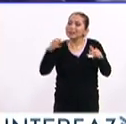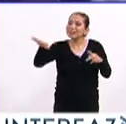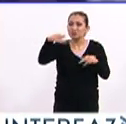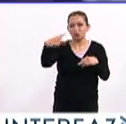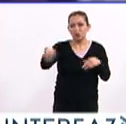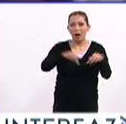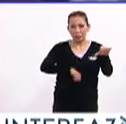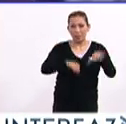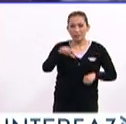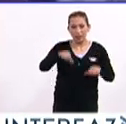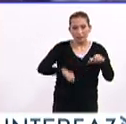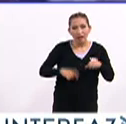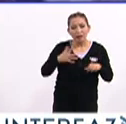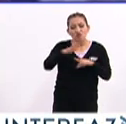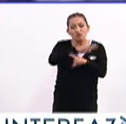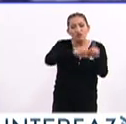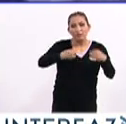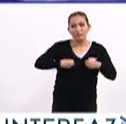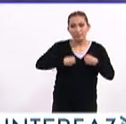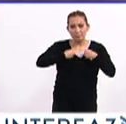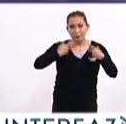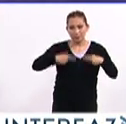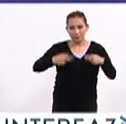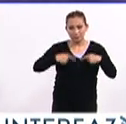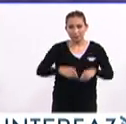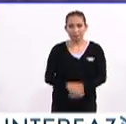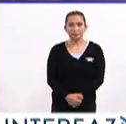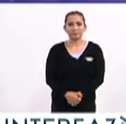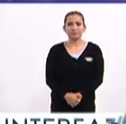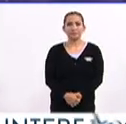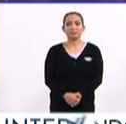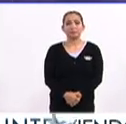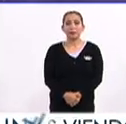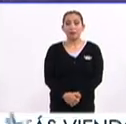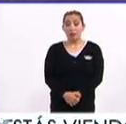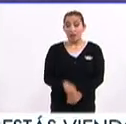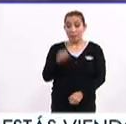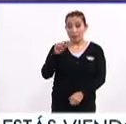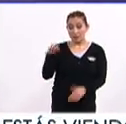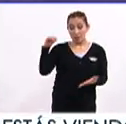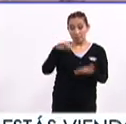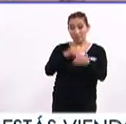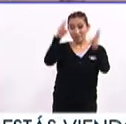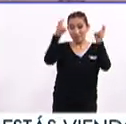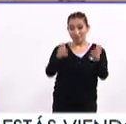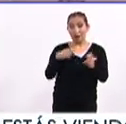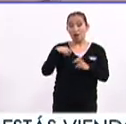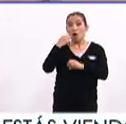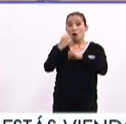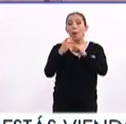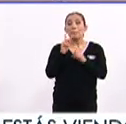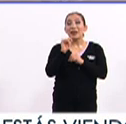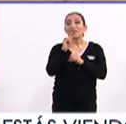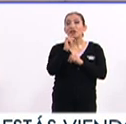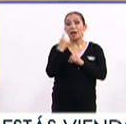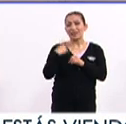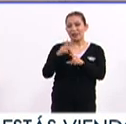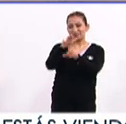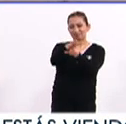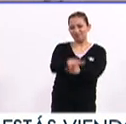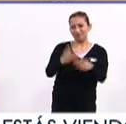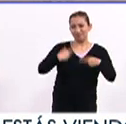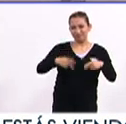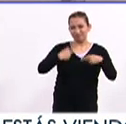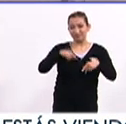las actividades y al entorno en que se desenvuelven los educandos. En la obra La pedagogía del oprimido, Freire destaca